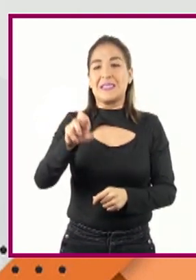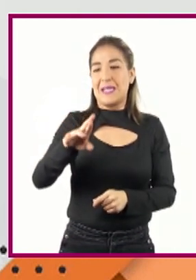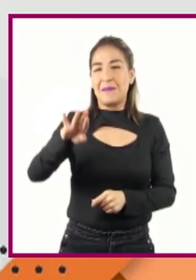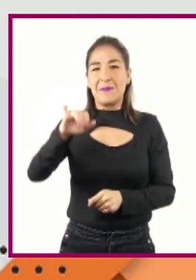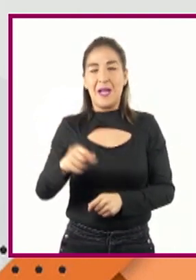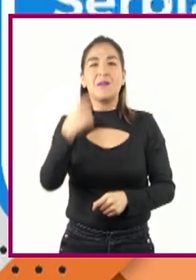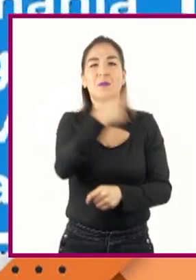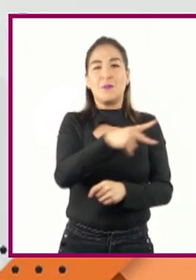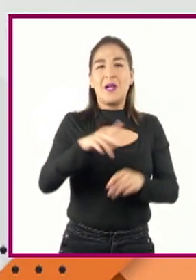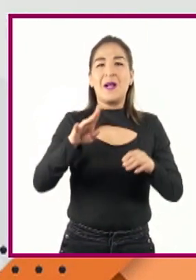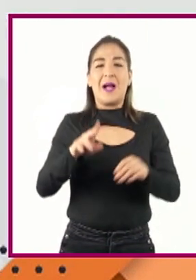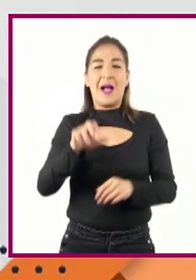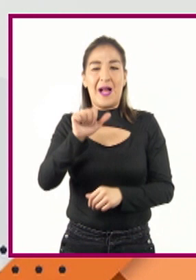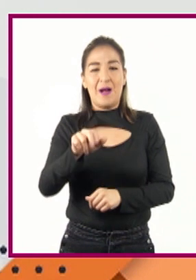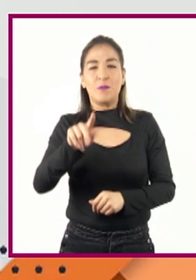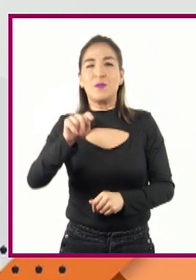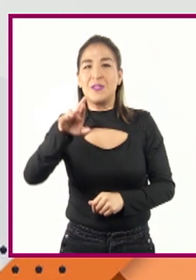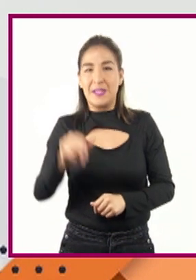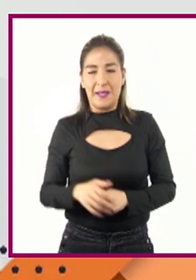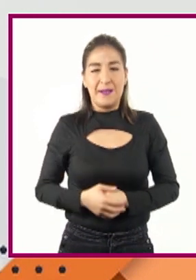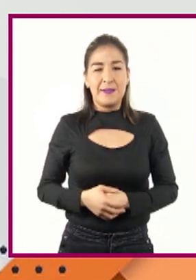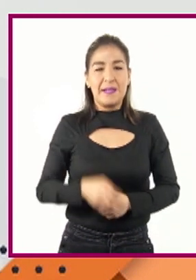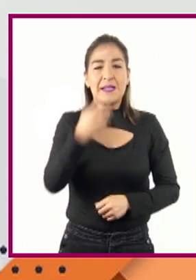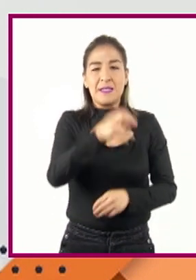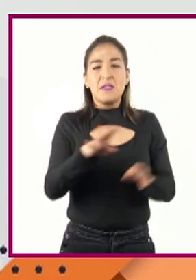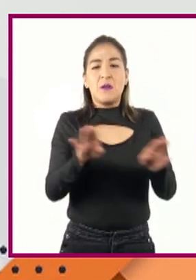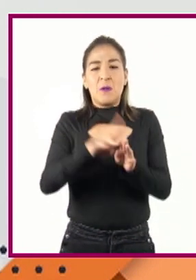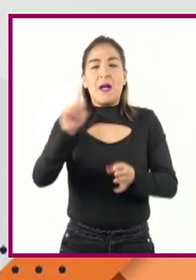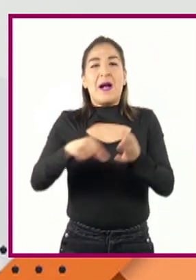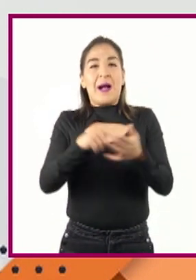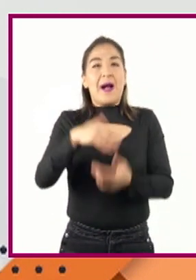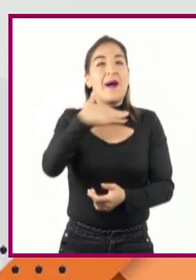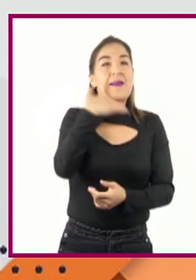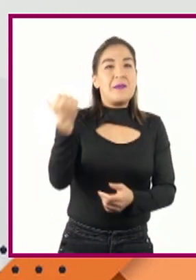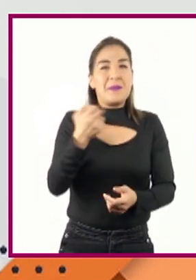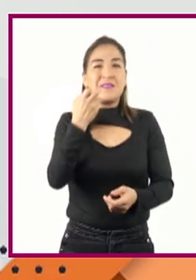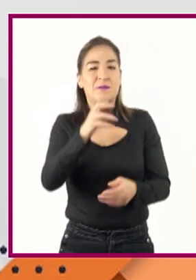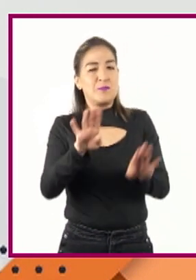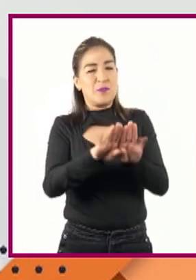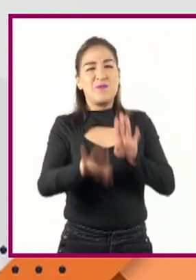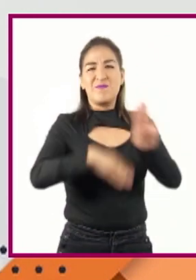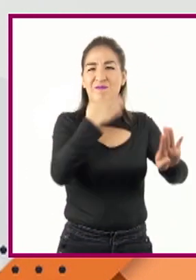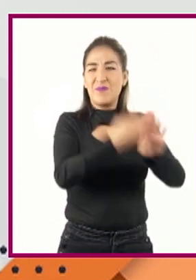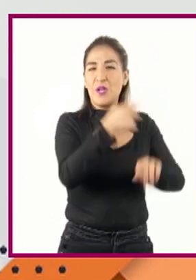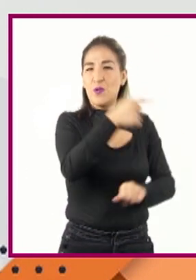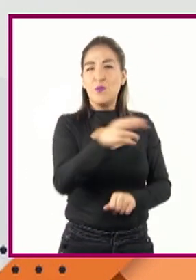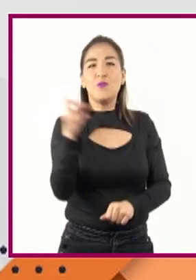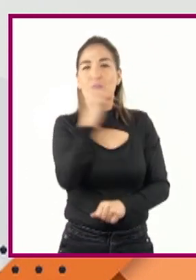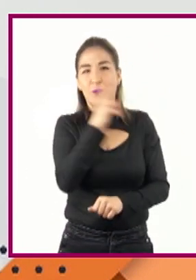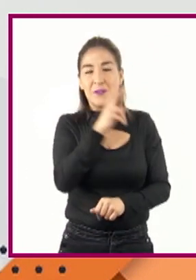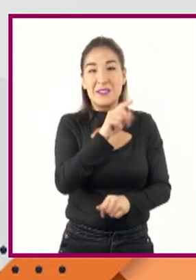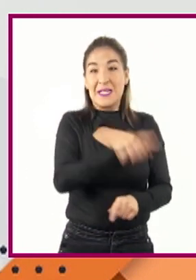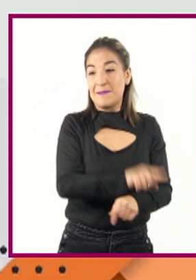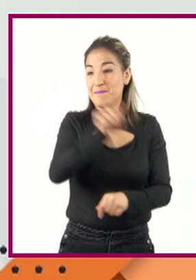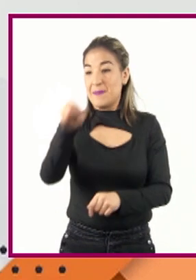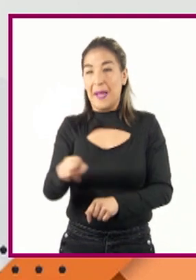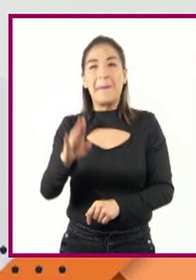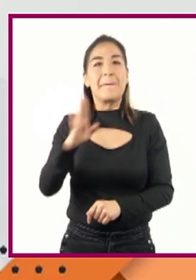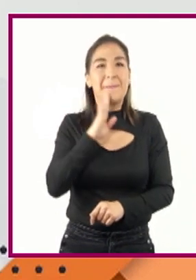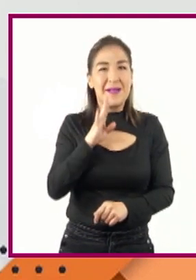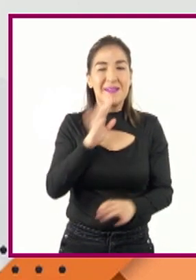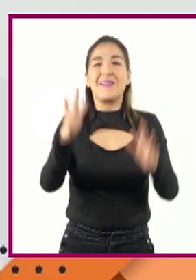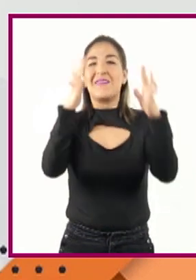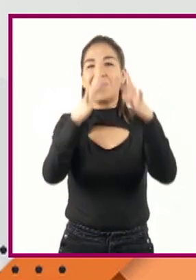Austria. Rusia apoyó a Serbia y Alemania le declara la guerra a Rusia e invade Bélgica y